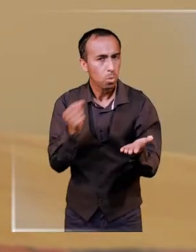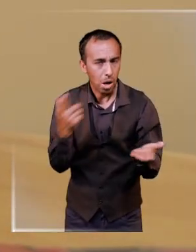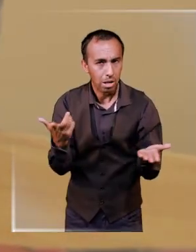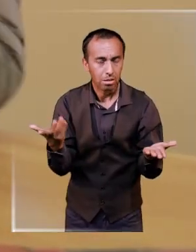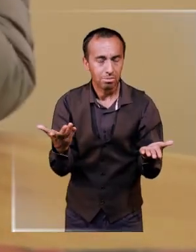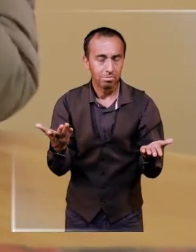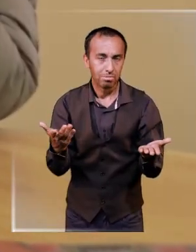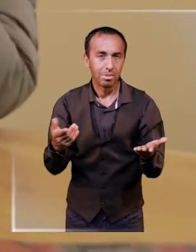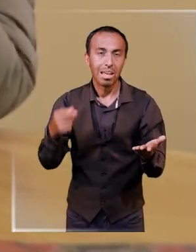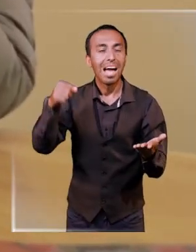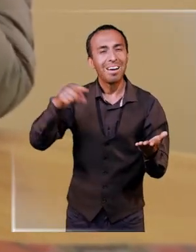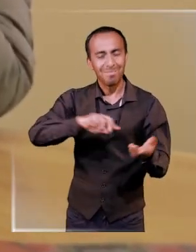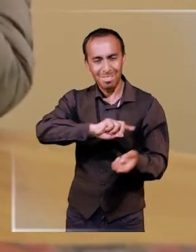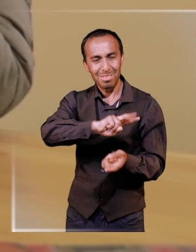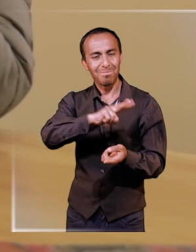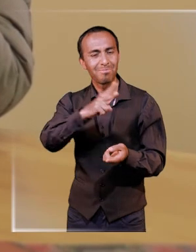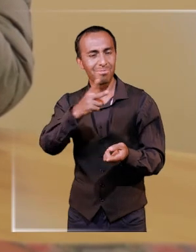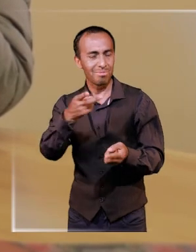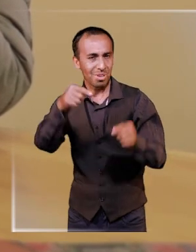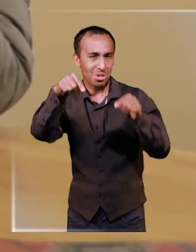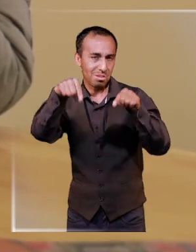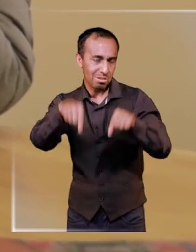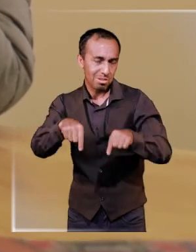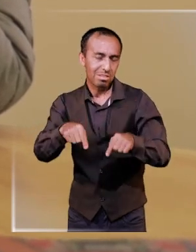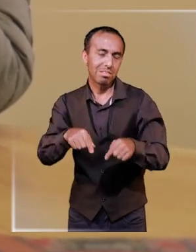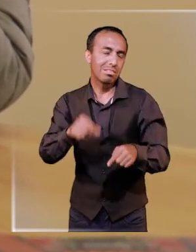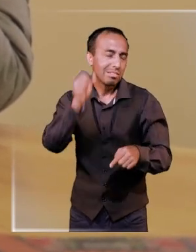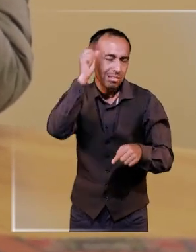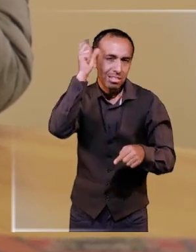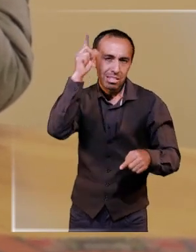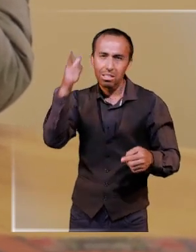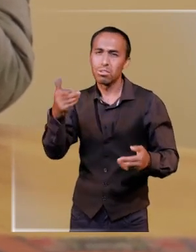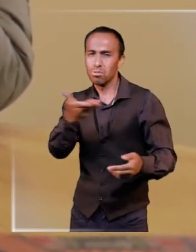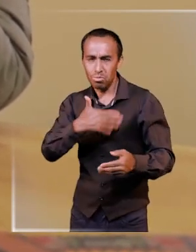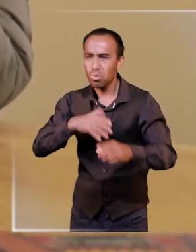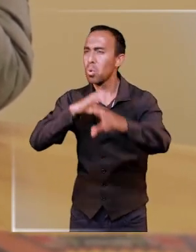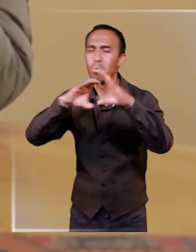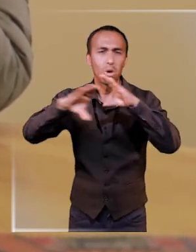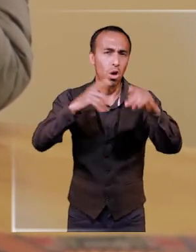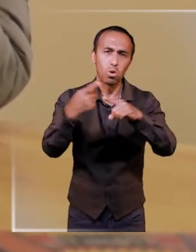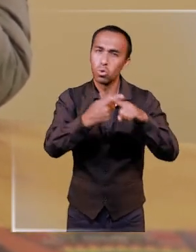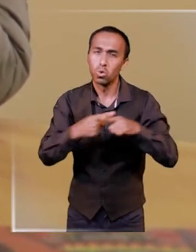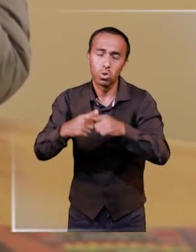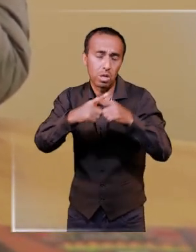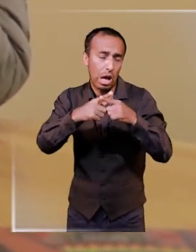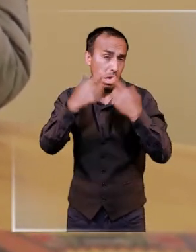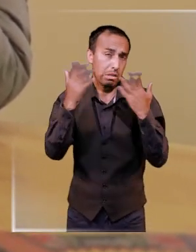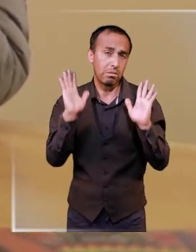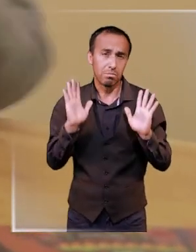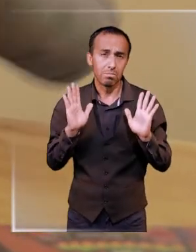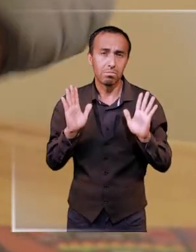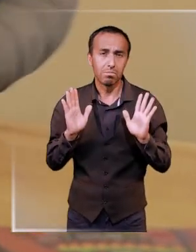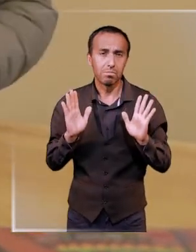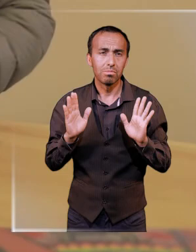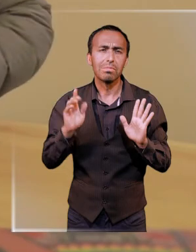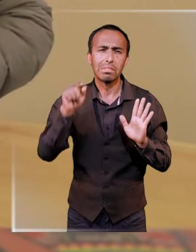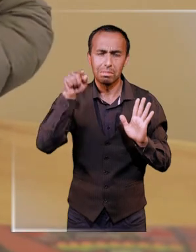día, por suerte, ya está más entendido que finalmente somos comunicadores sociales. Entonces, sí, siempre he estado